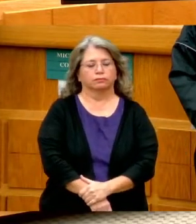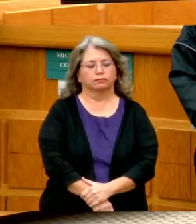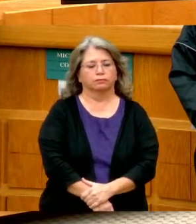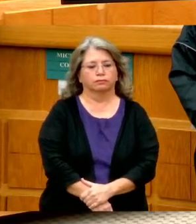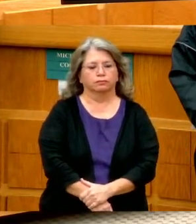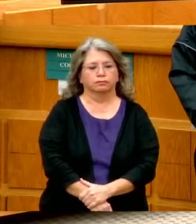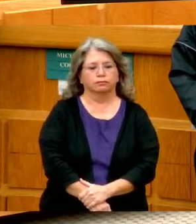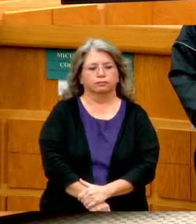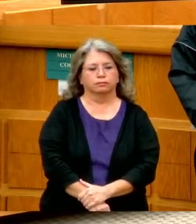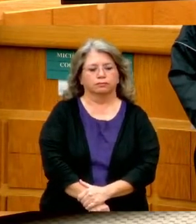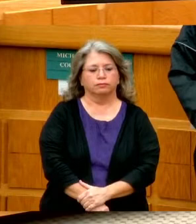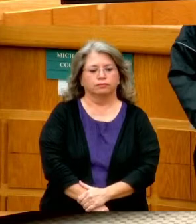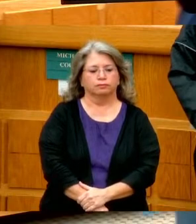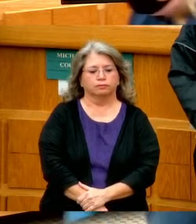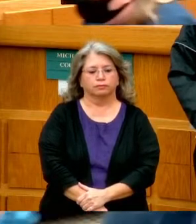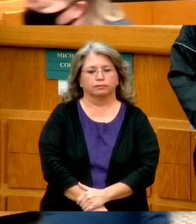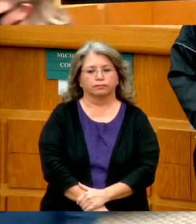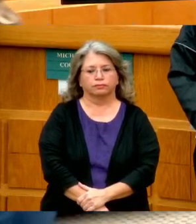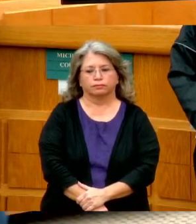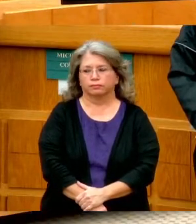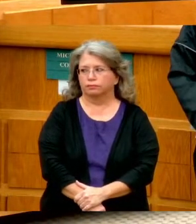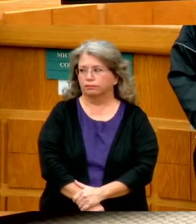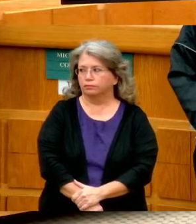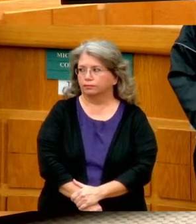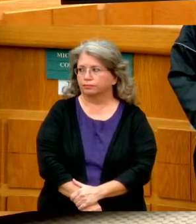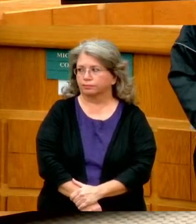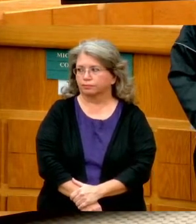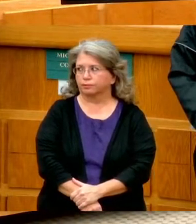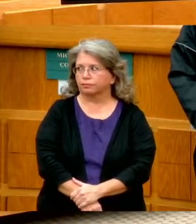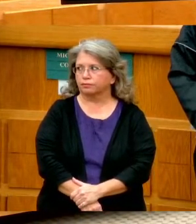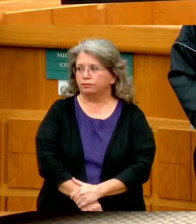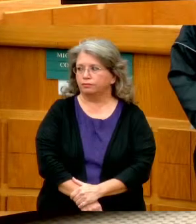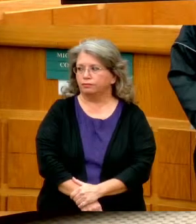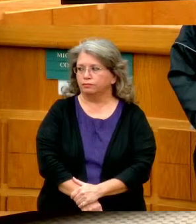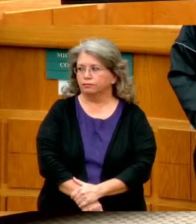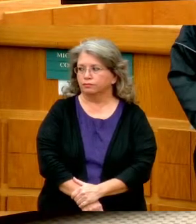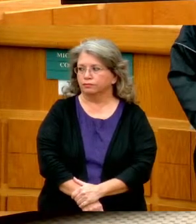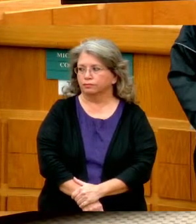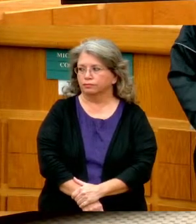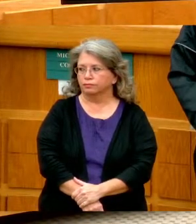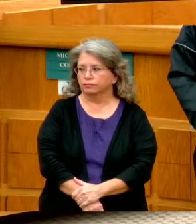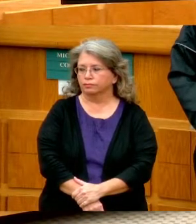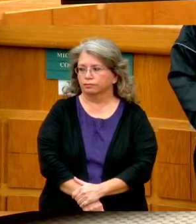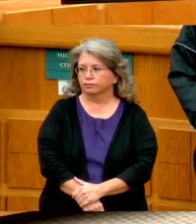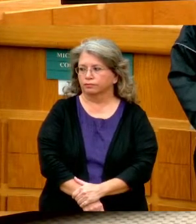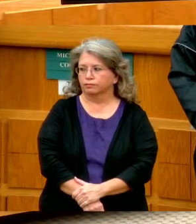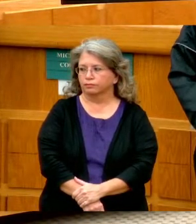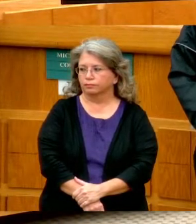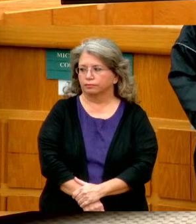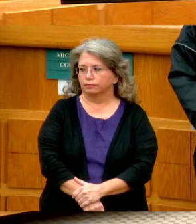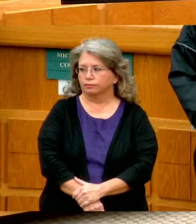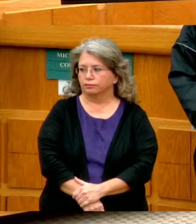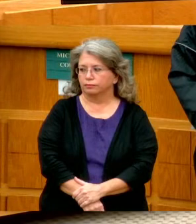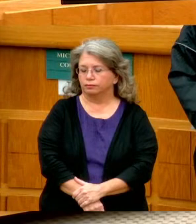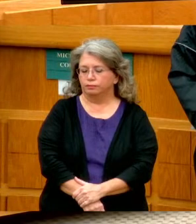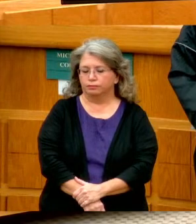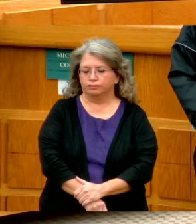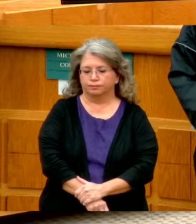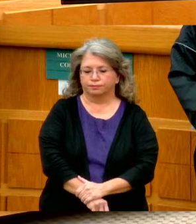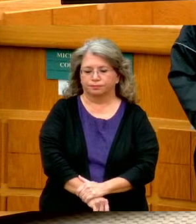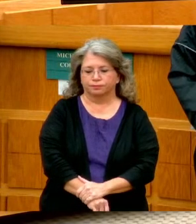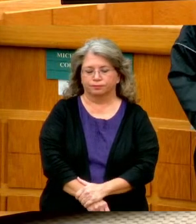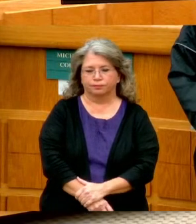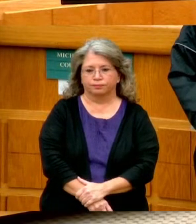También comenzaremos con la etapa 1B para mayores de 65 años con enfermedades crónicas o sin ellas, si es mayor de 65